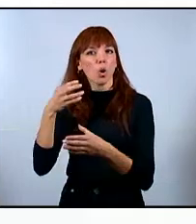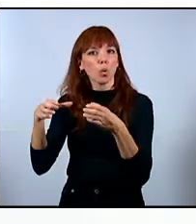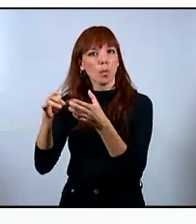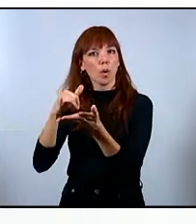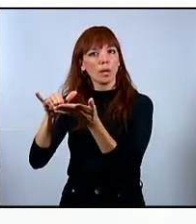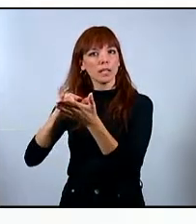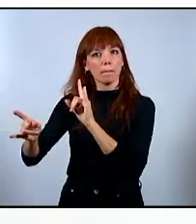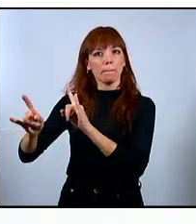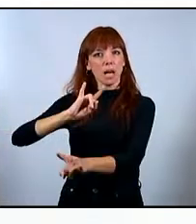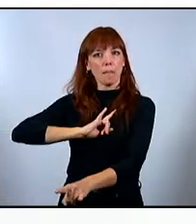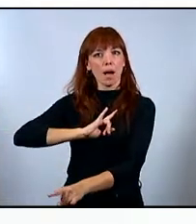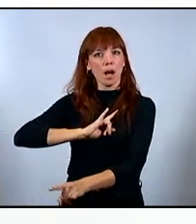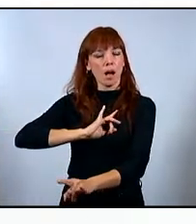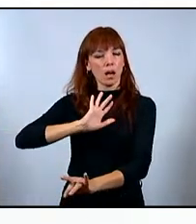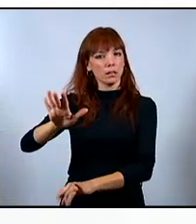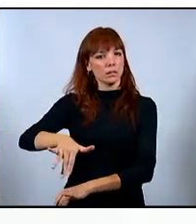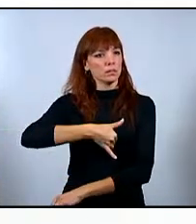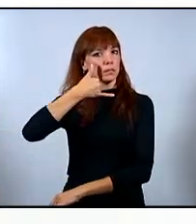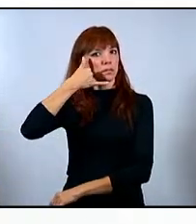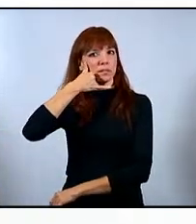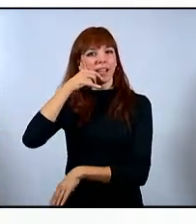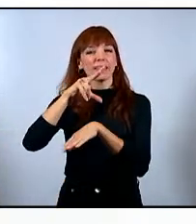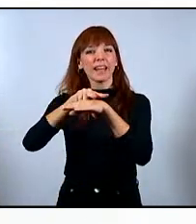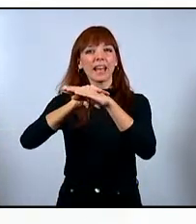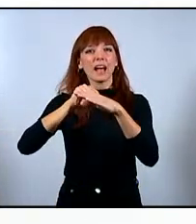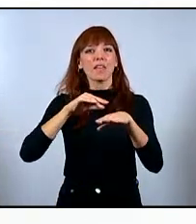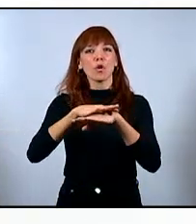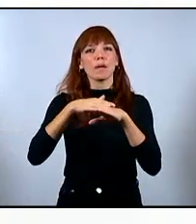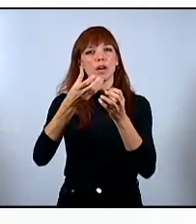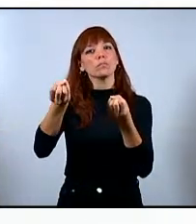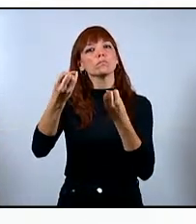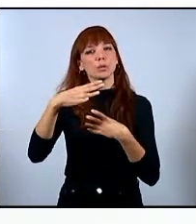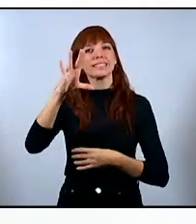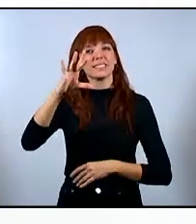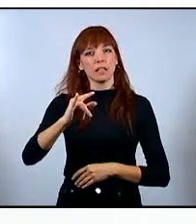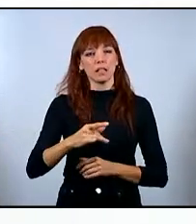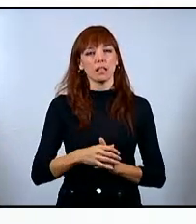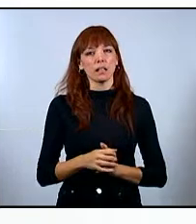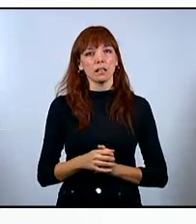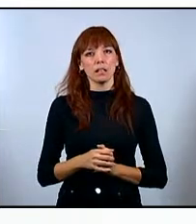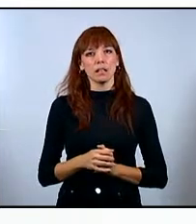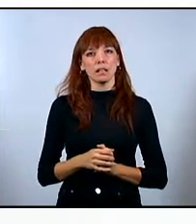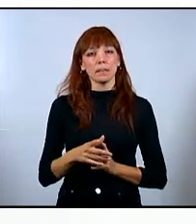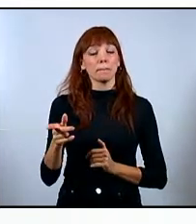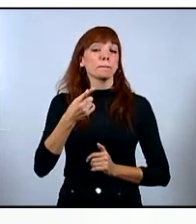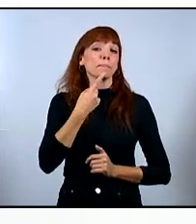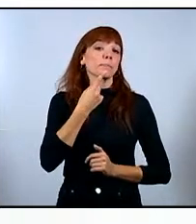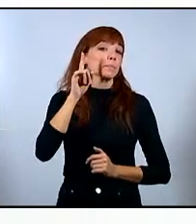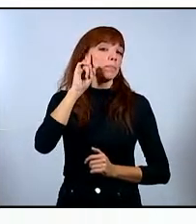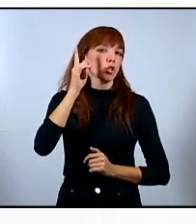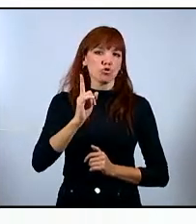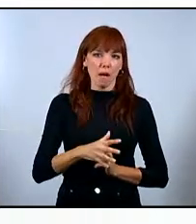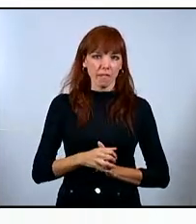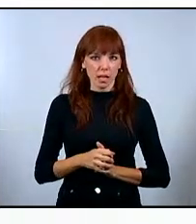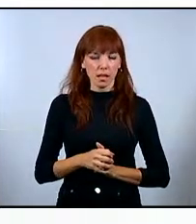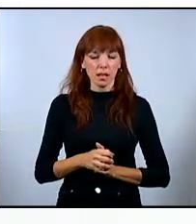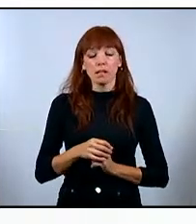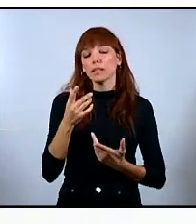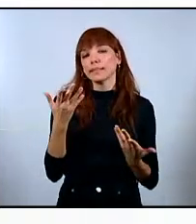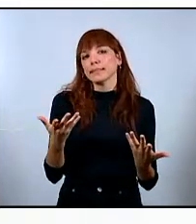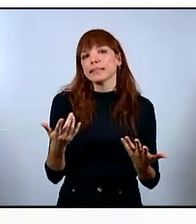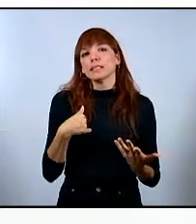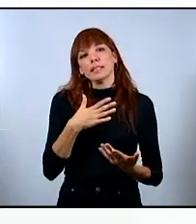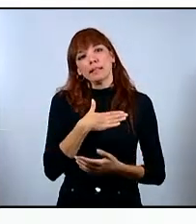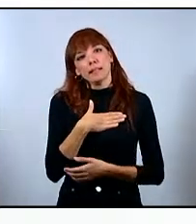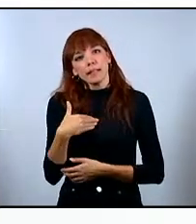y a partir de ahí levanto un teléfono y el delegado del Gobierno nos informa que, según nos transmite, tampoco sabía nada. Entonces, lo que sí que